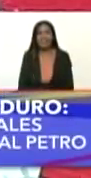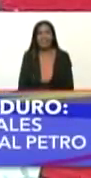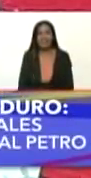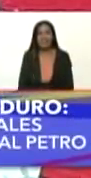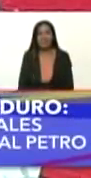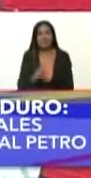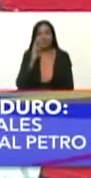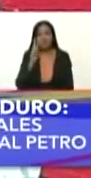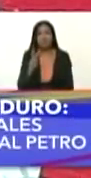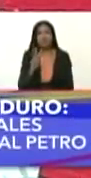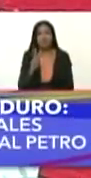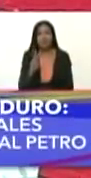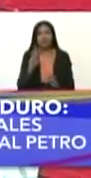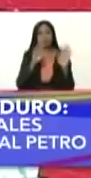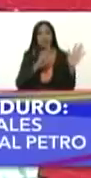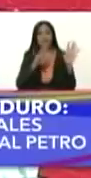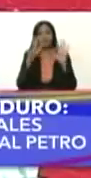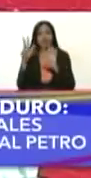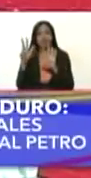Miren, 18,